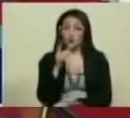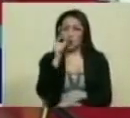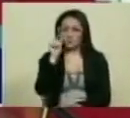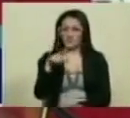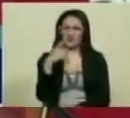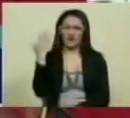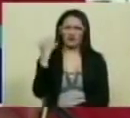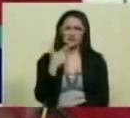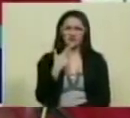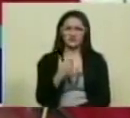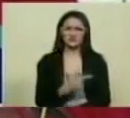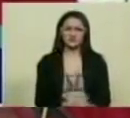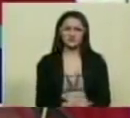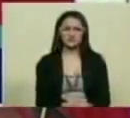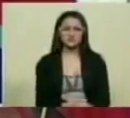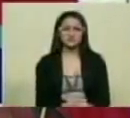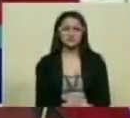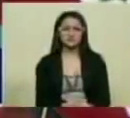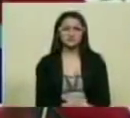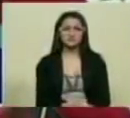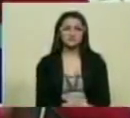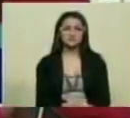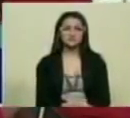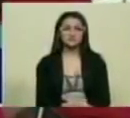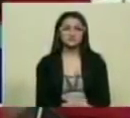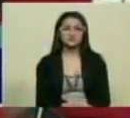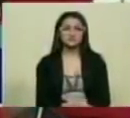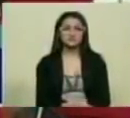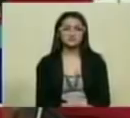que deberían perdurar en el tiempo